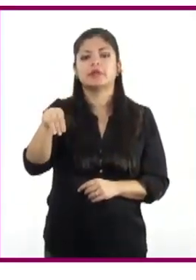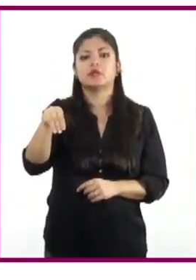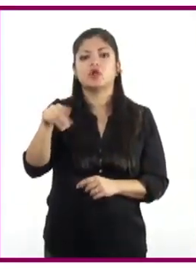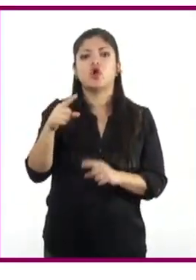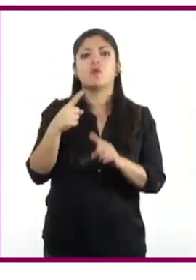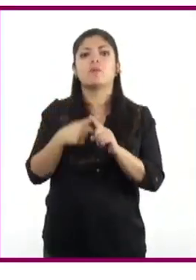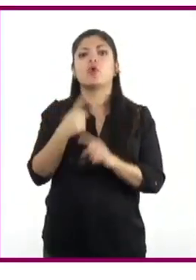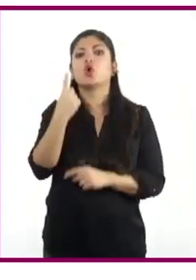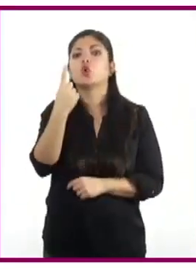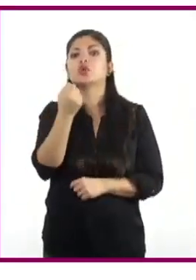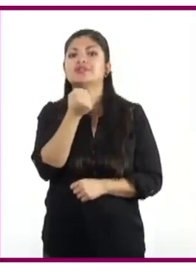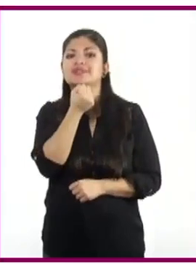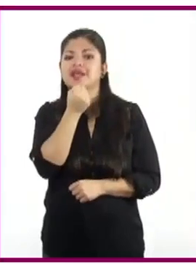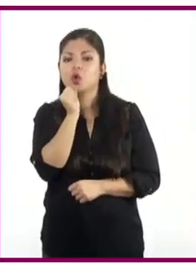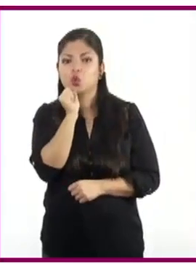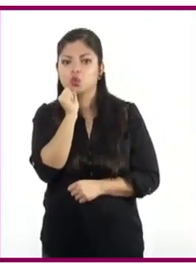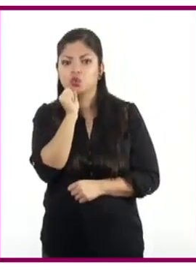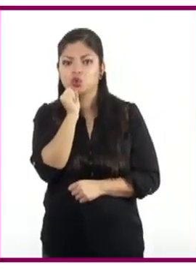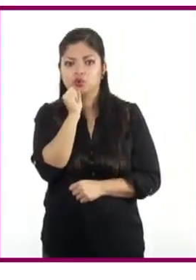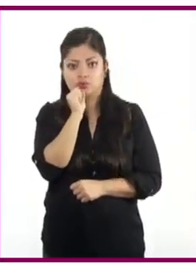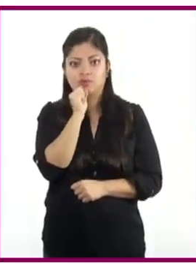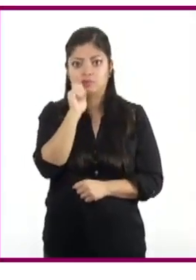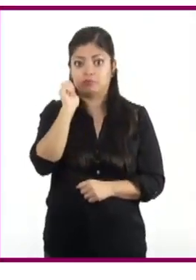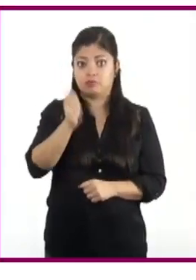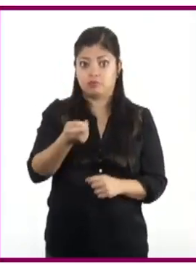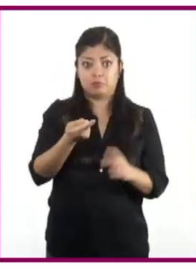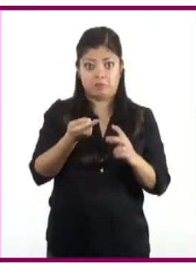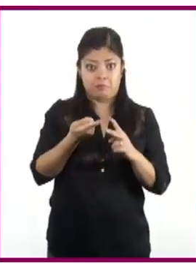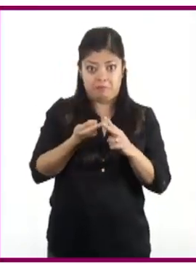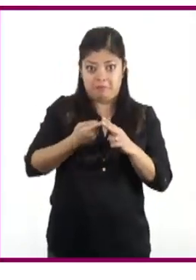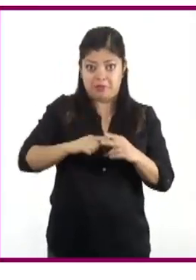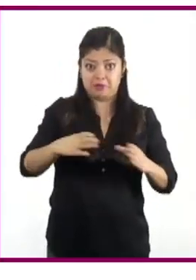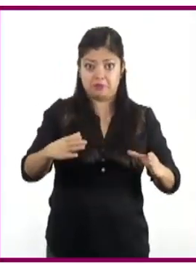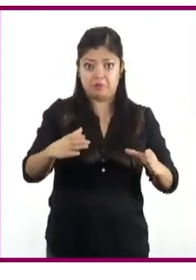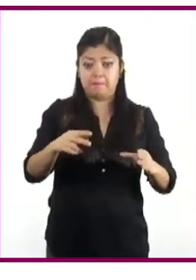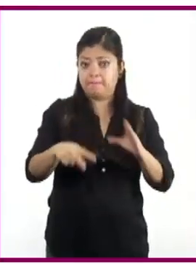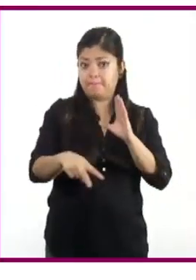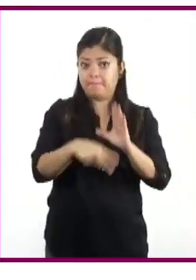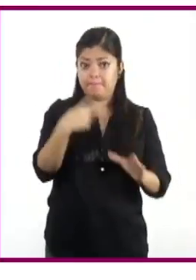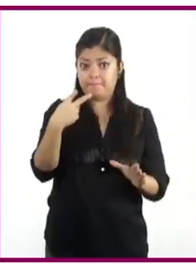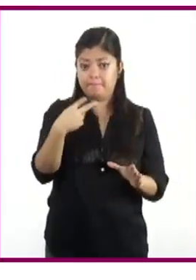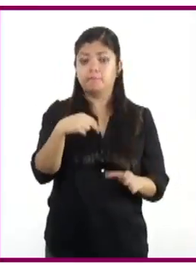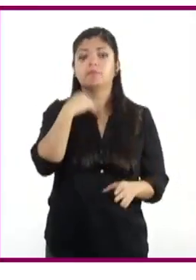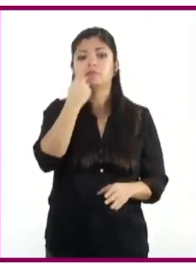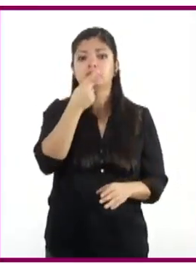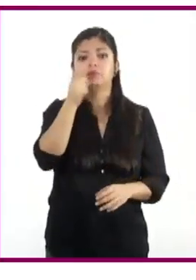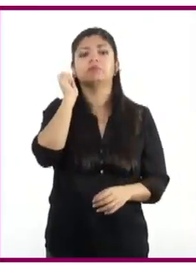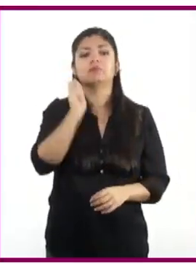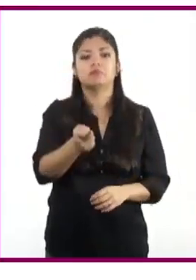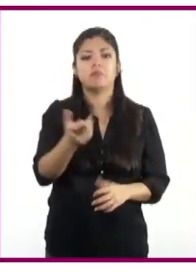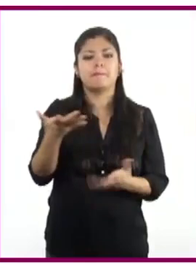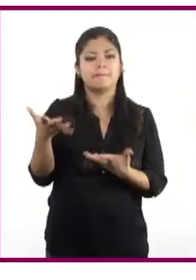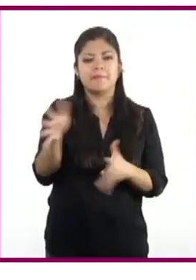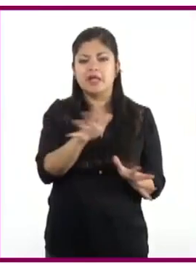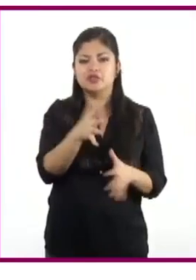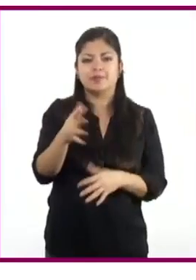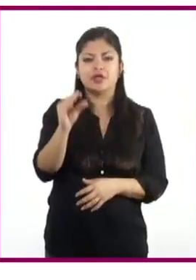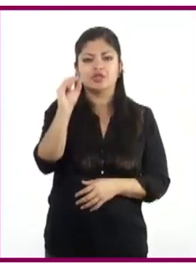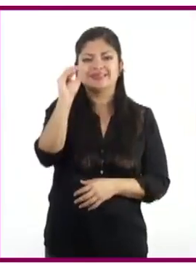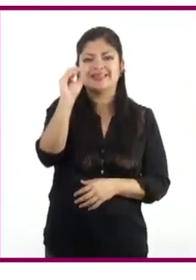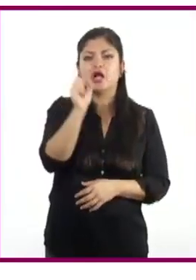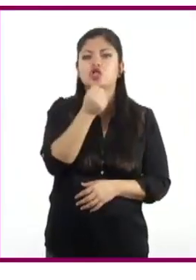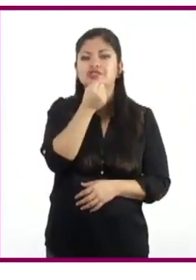por segundo. Como al principio el recipiente está vacío, quiere decir que en un tiempo igual a 0